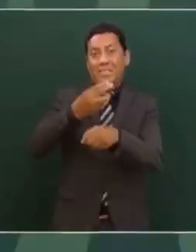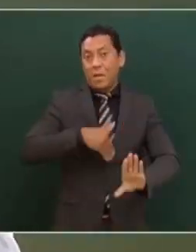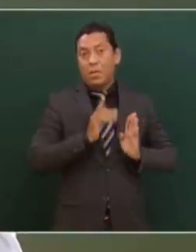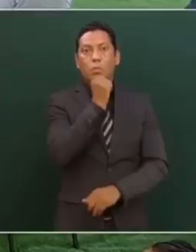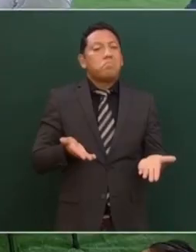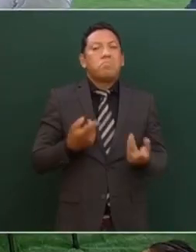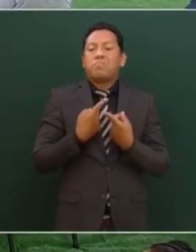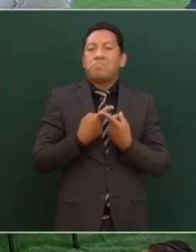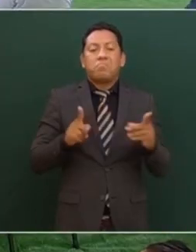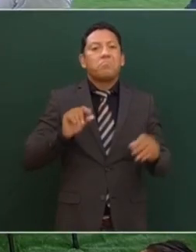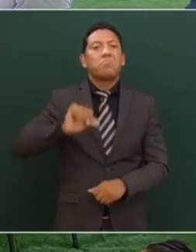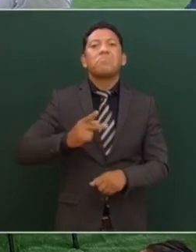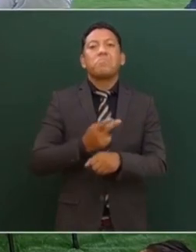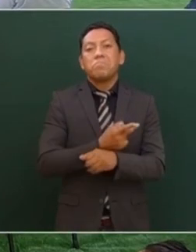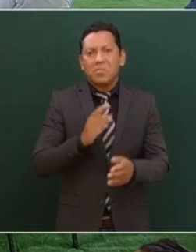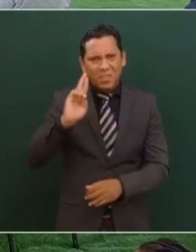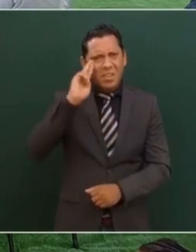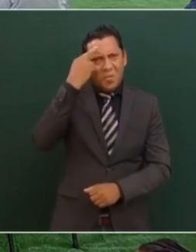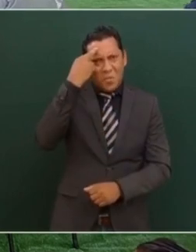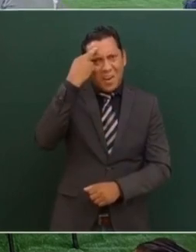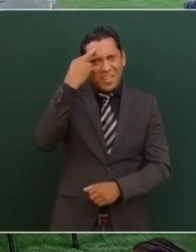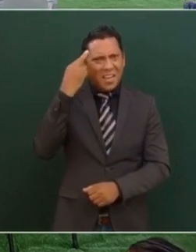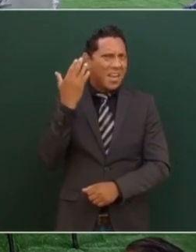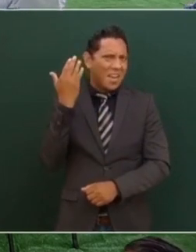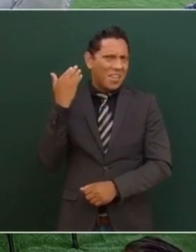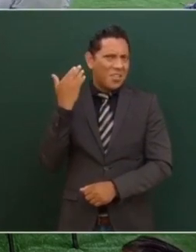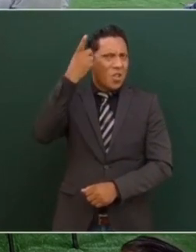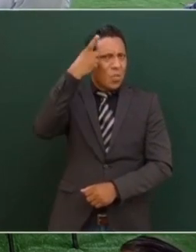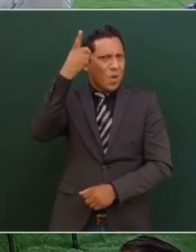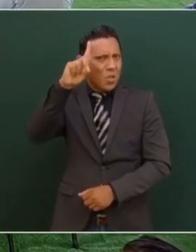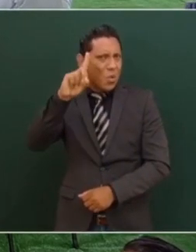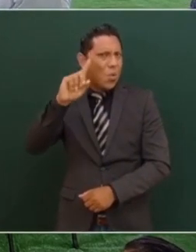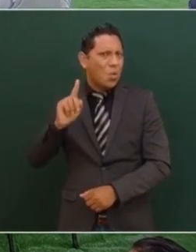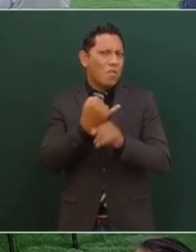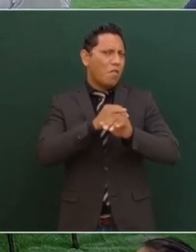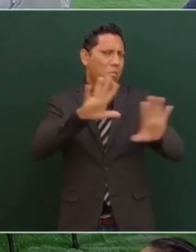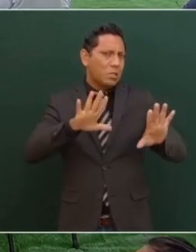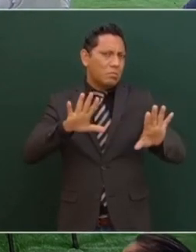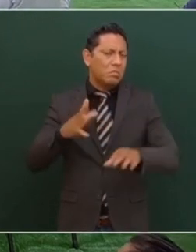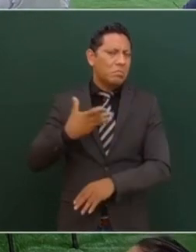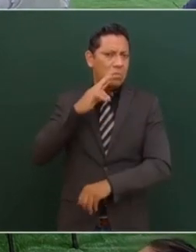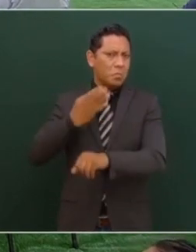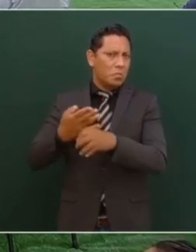momentos después. ¿Te acuerdan que un dueño de un medio de información,